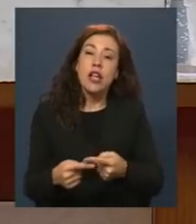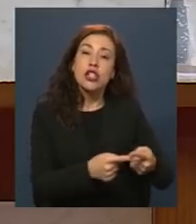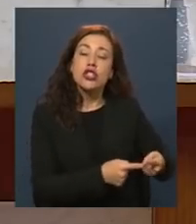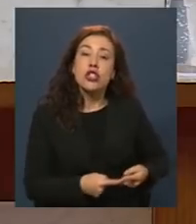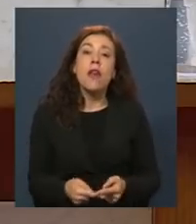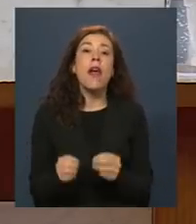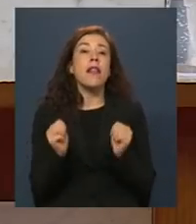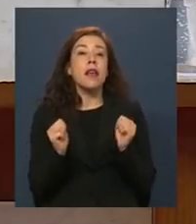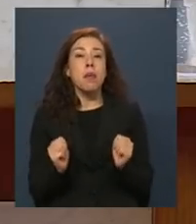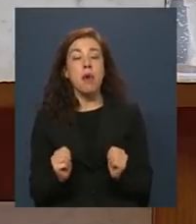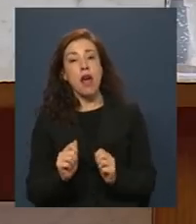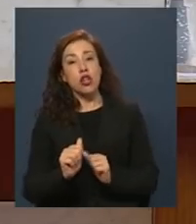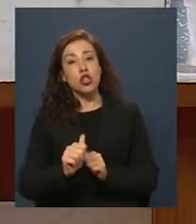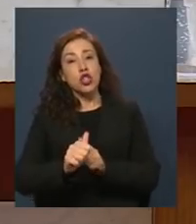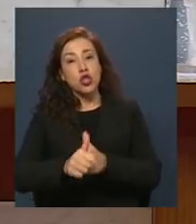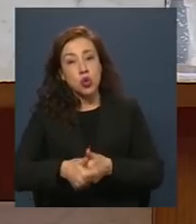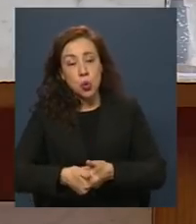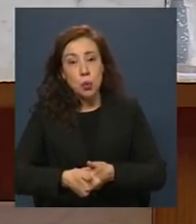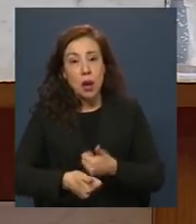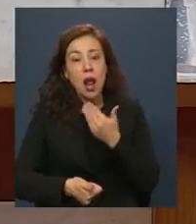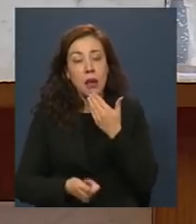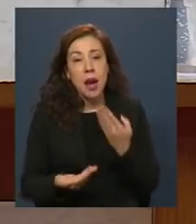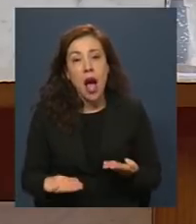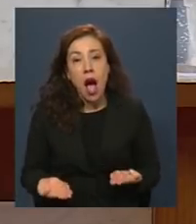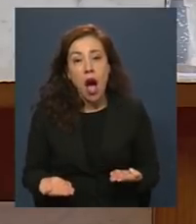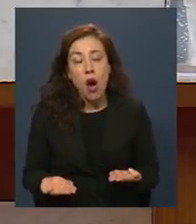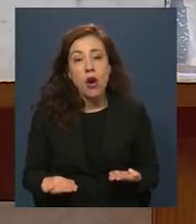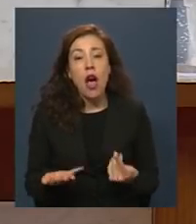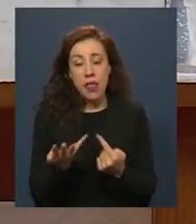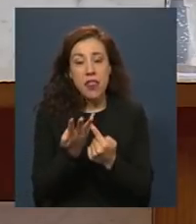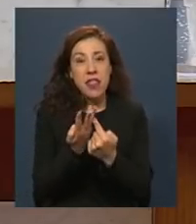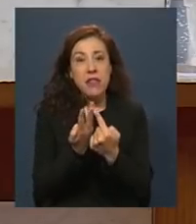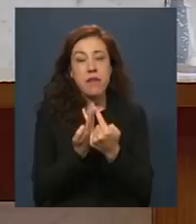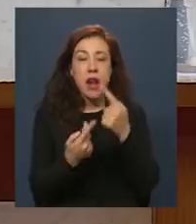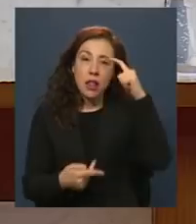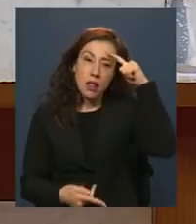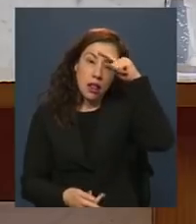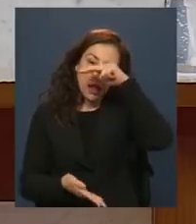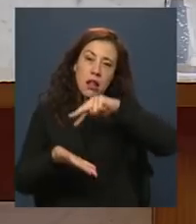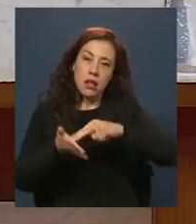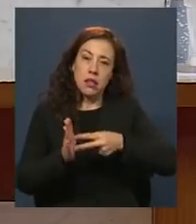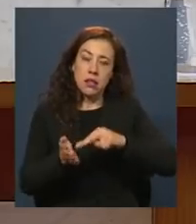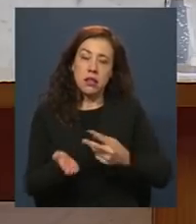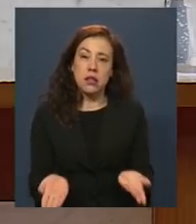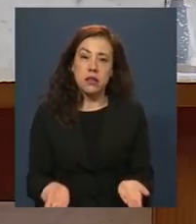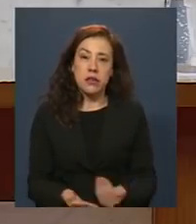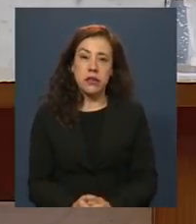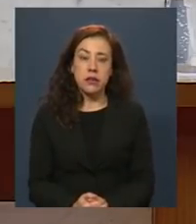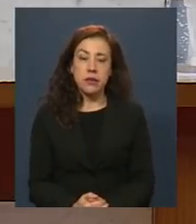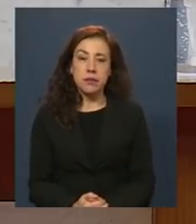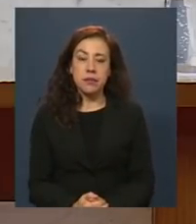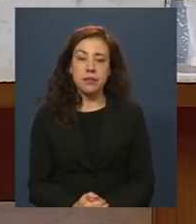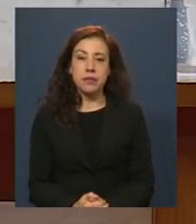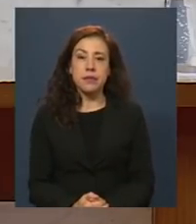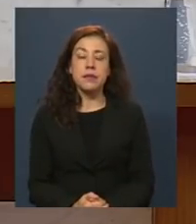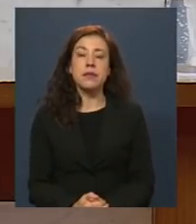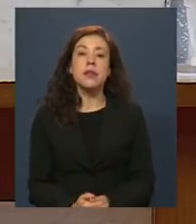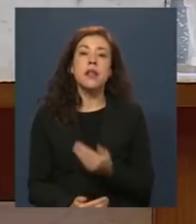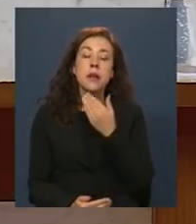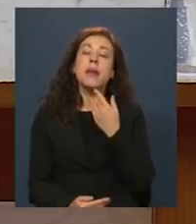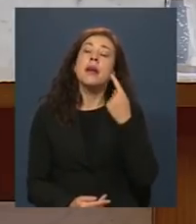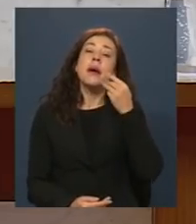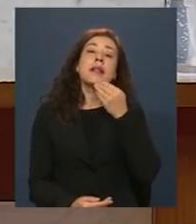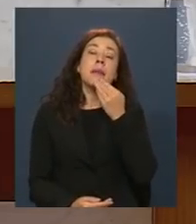capaz de superar también hoy día un conjunto de dificultades. En el marco de